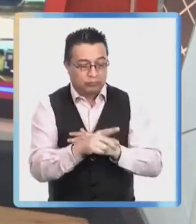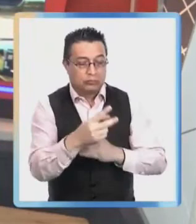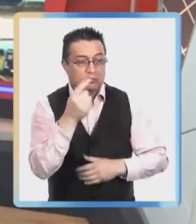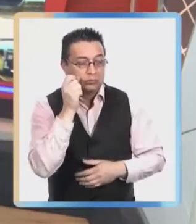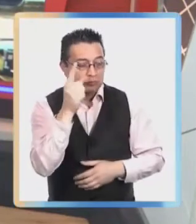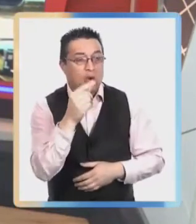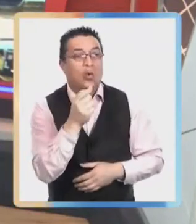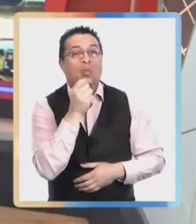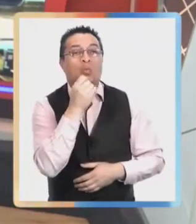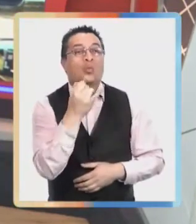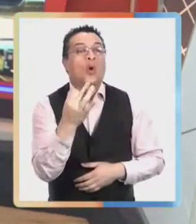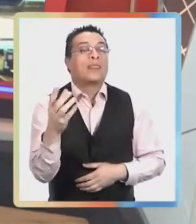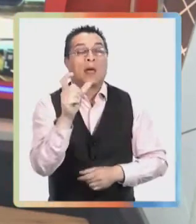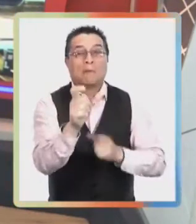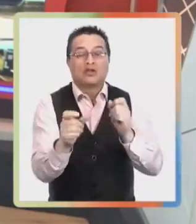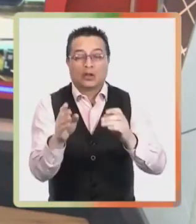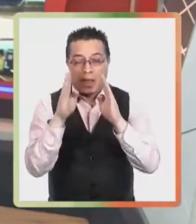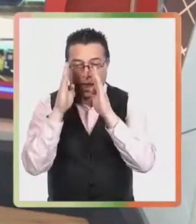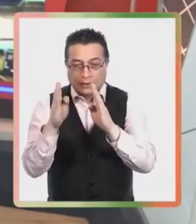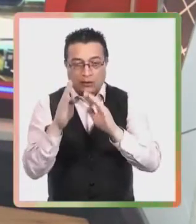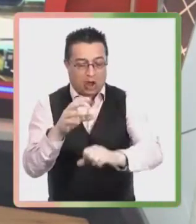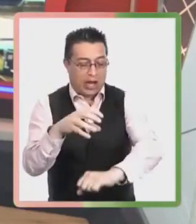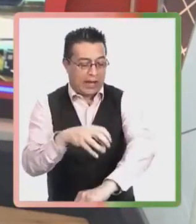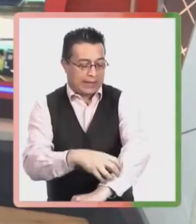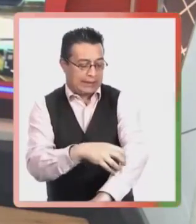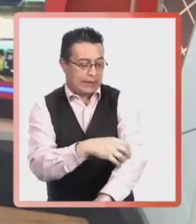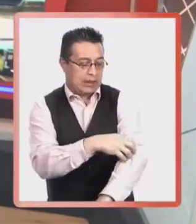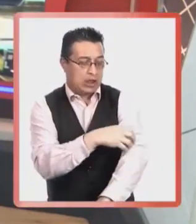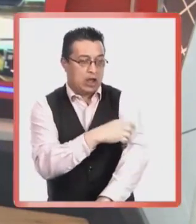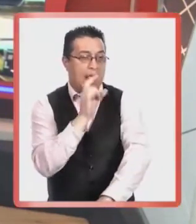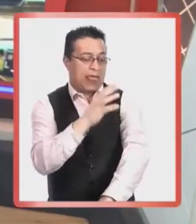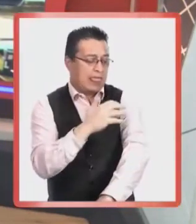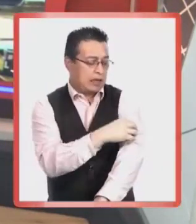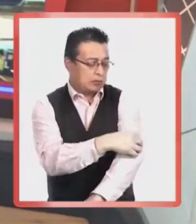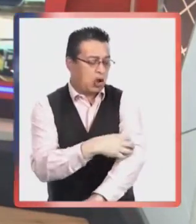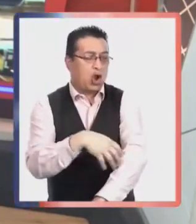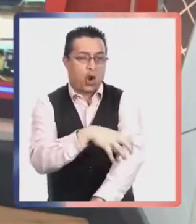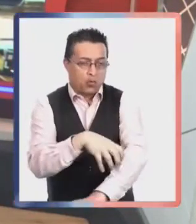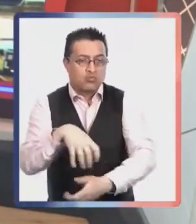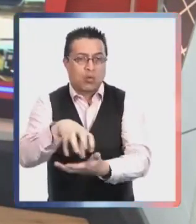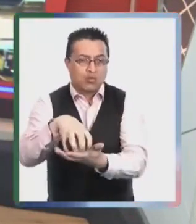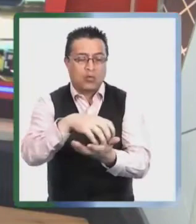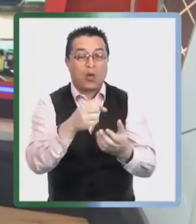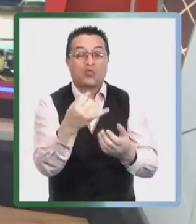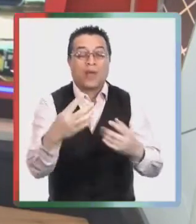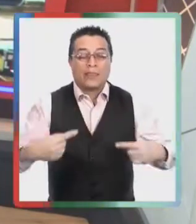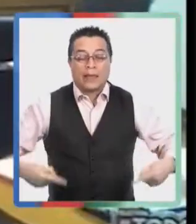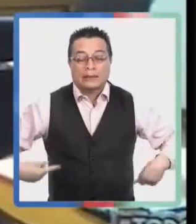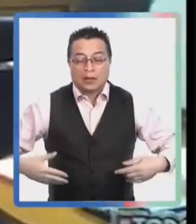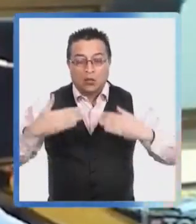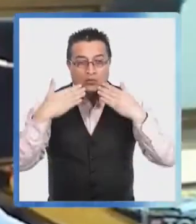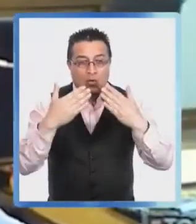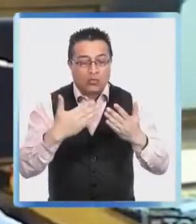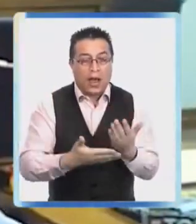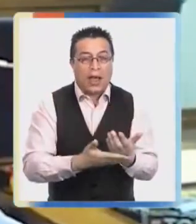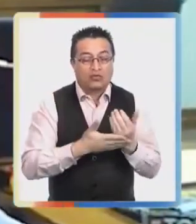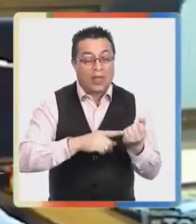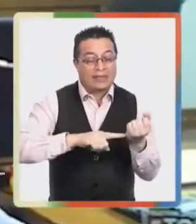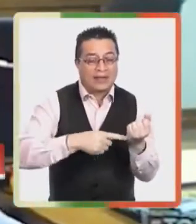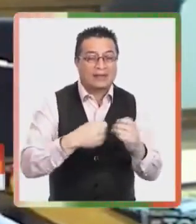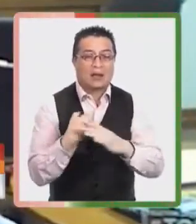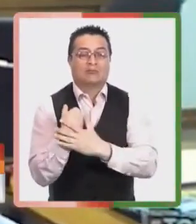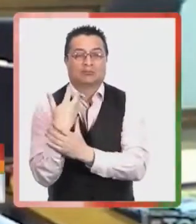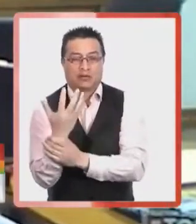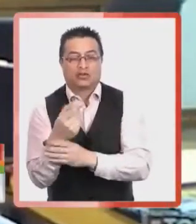página web y saber cuántos pacientes atendemos de cada región de cada provincia de cada comuna cuántas sillas de ruedas entregamos ayudas